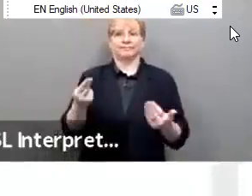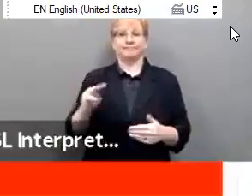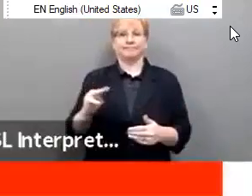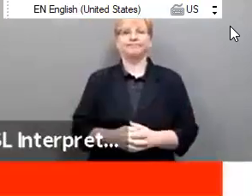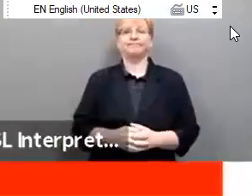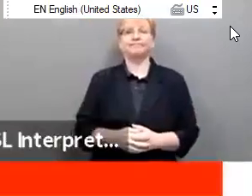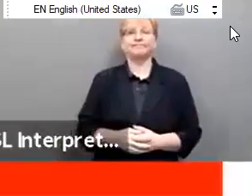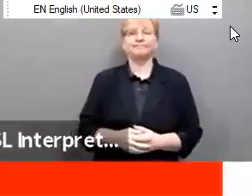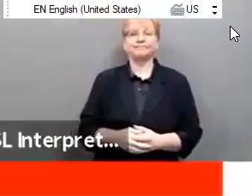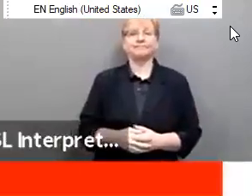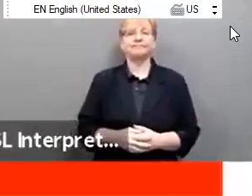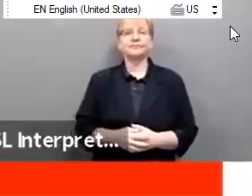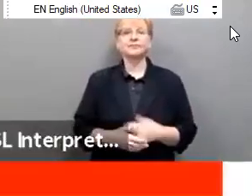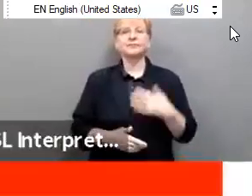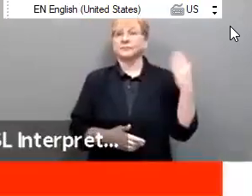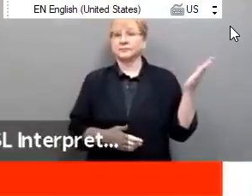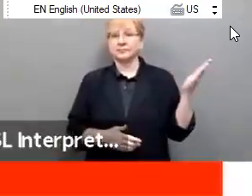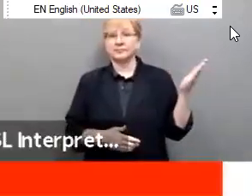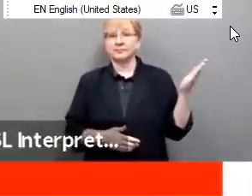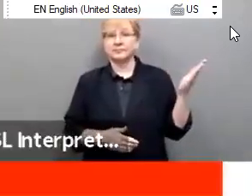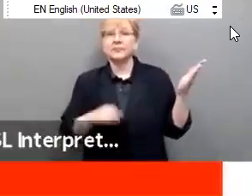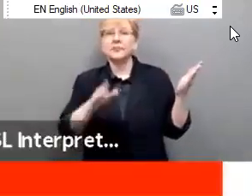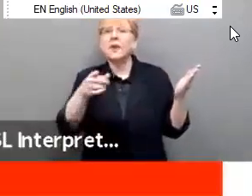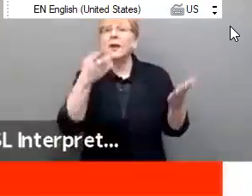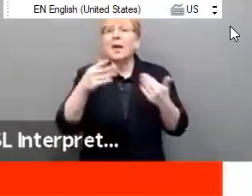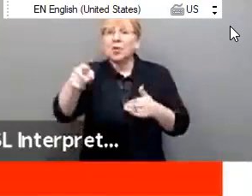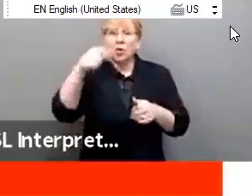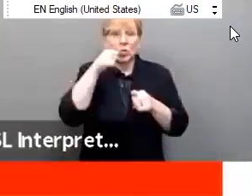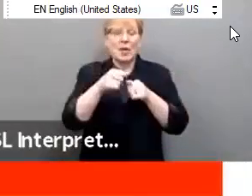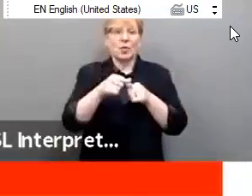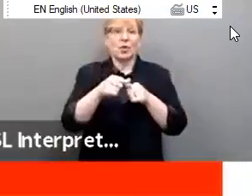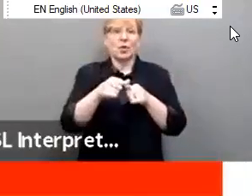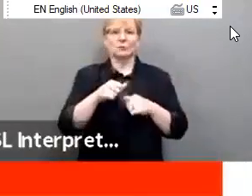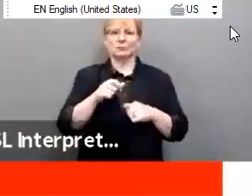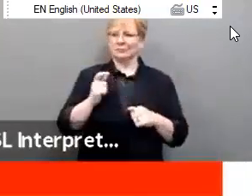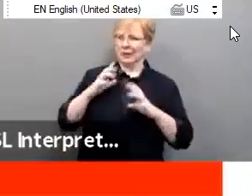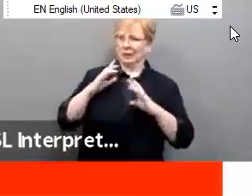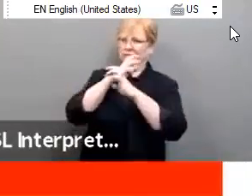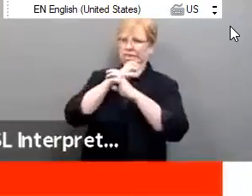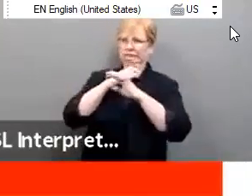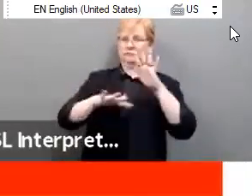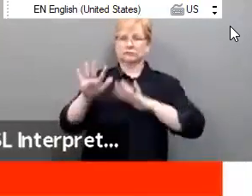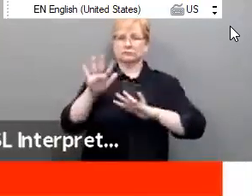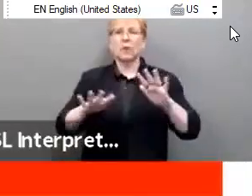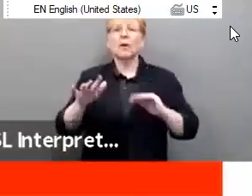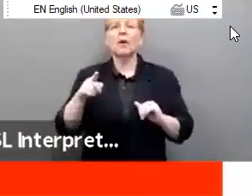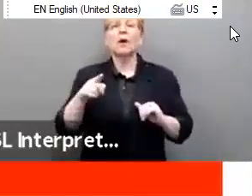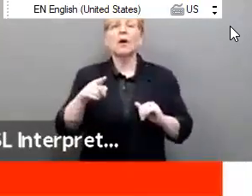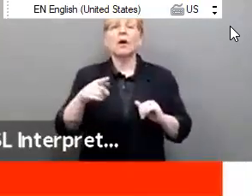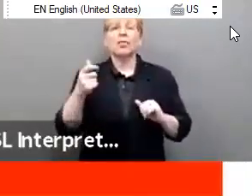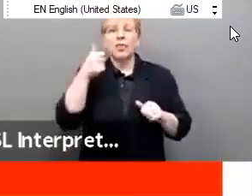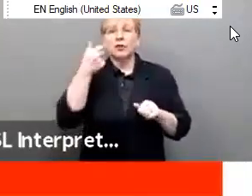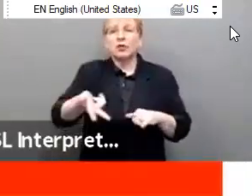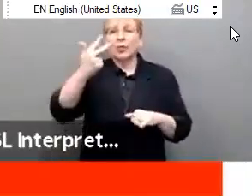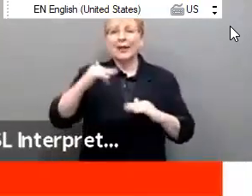prolongada, la línea elevada como en el resto de Estados Unidos, pero esto nos muestra las personas que han tenido que ser internadas en